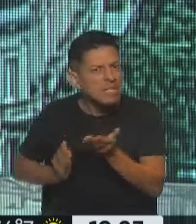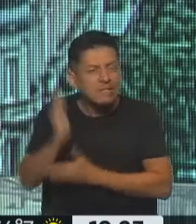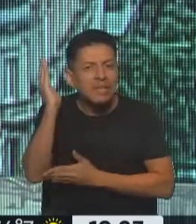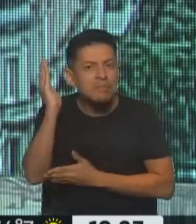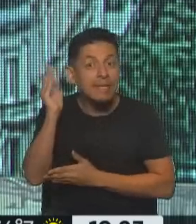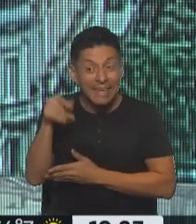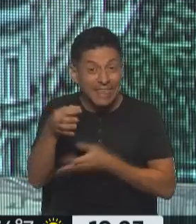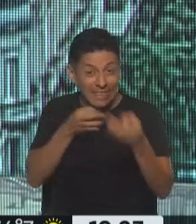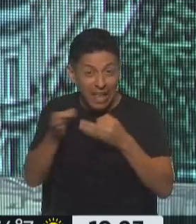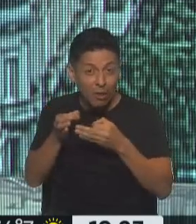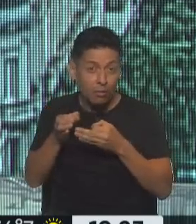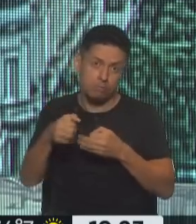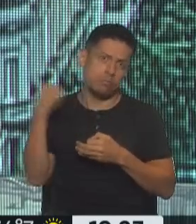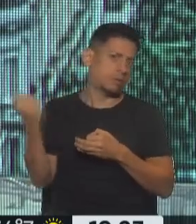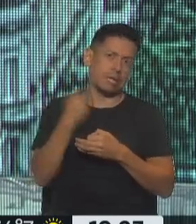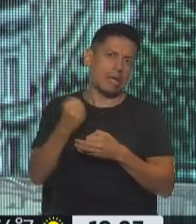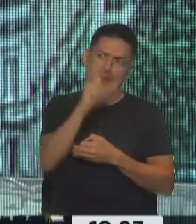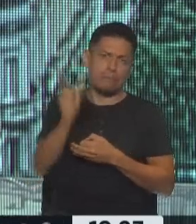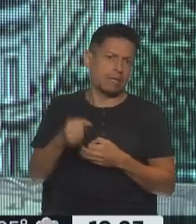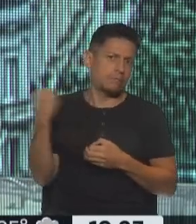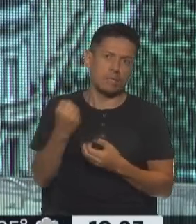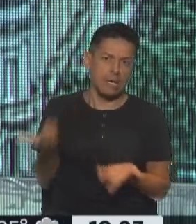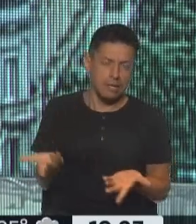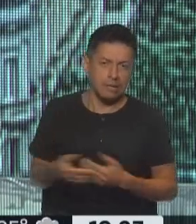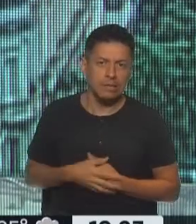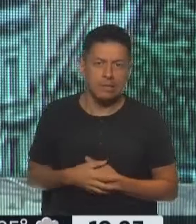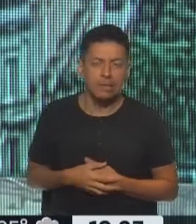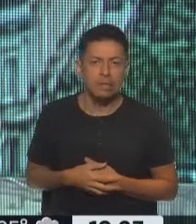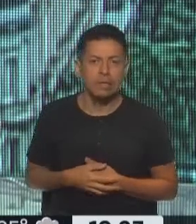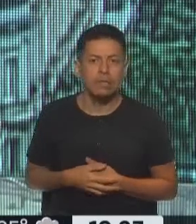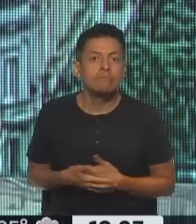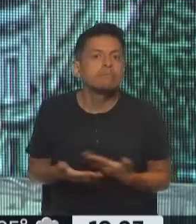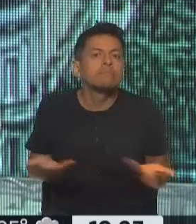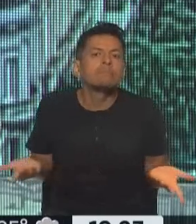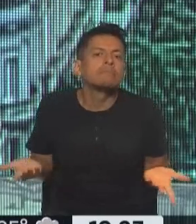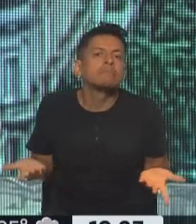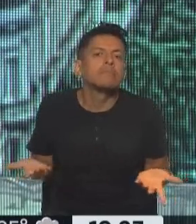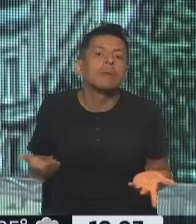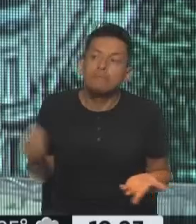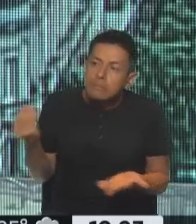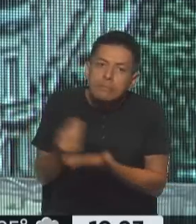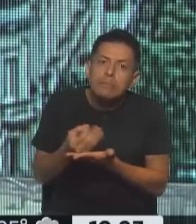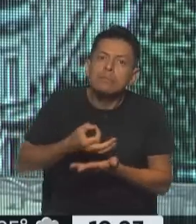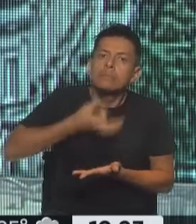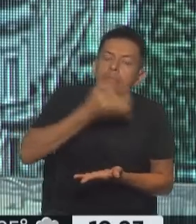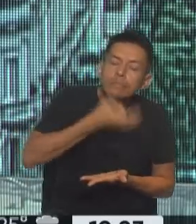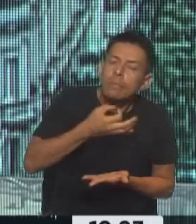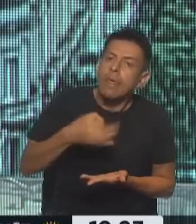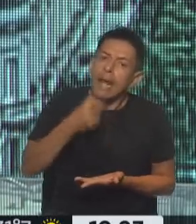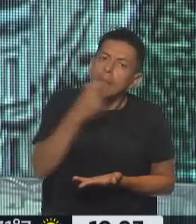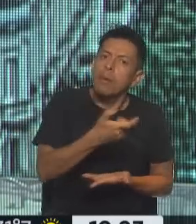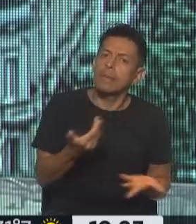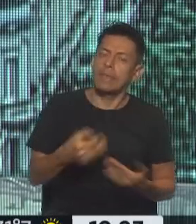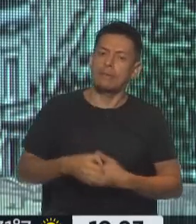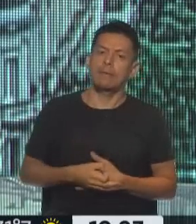relevancia institucional, pero claro que tienen relevancia institucional. Bueno, van a tener que contestar sobre eso. Para eso